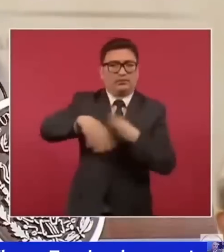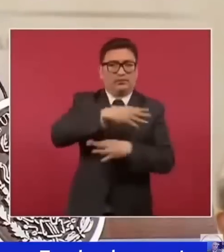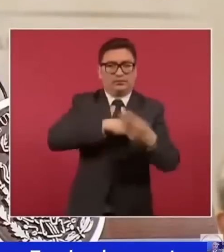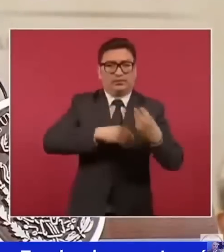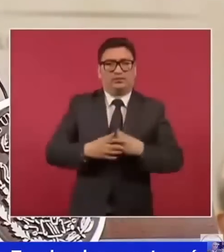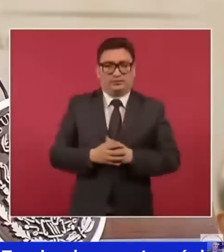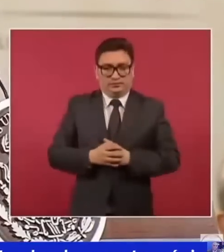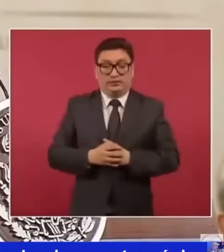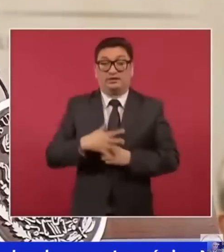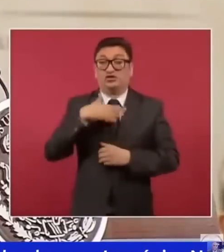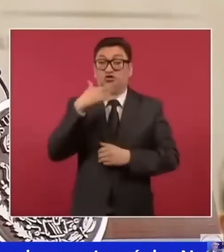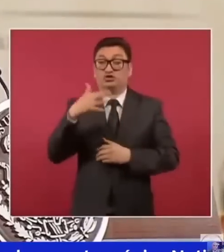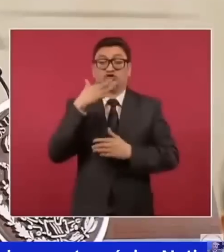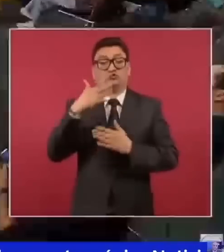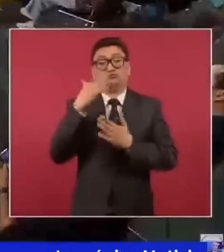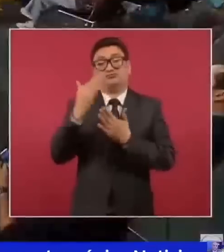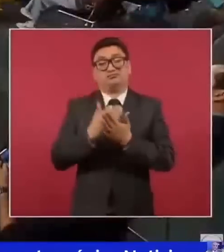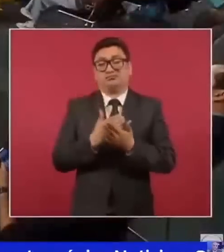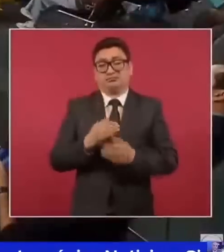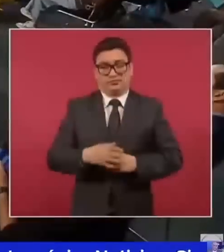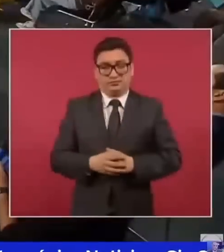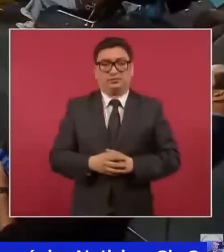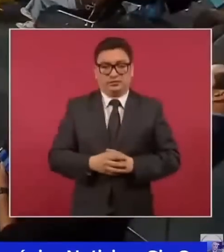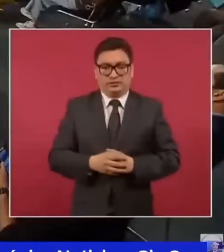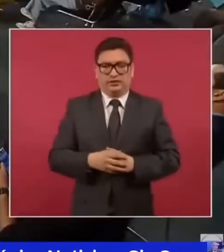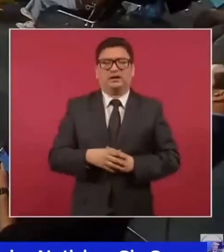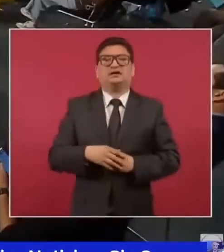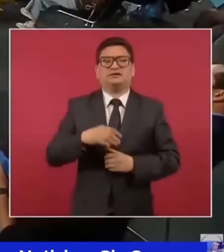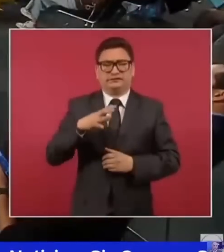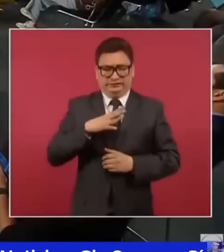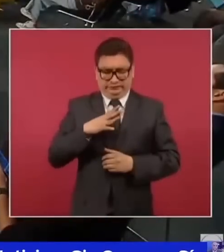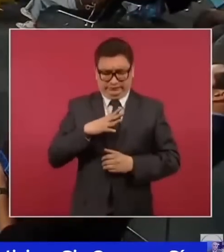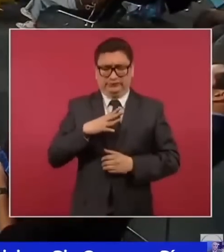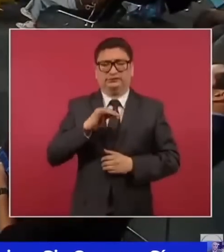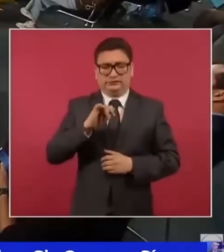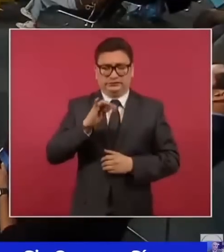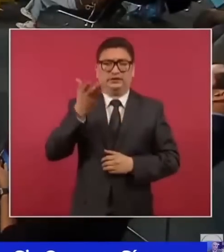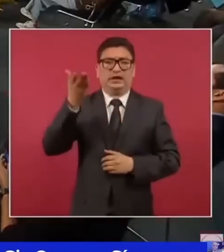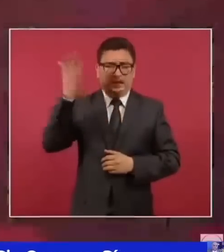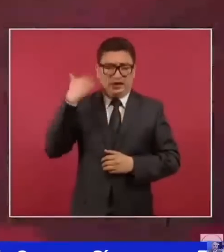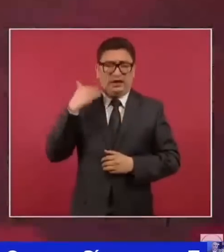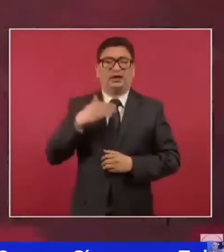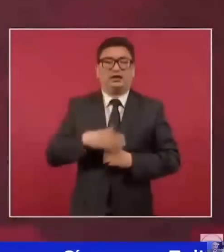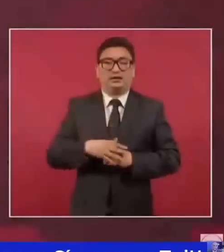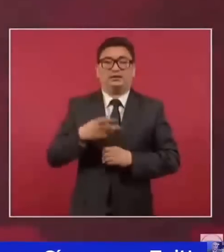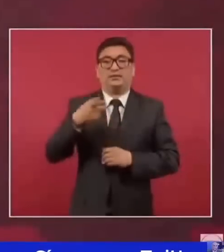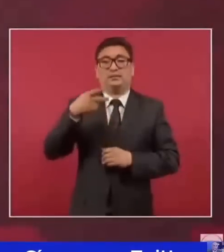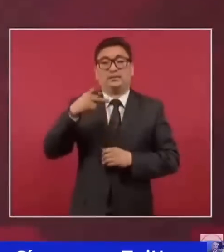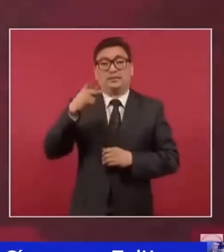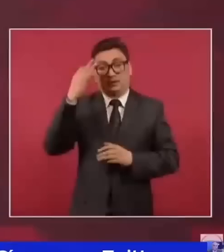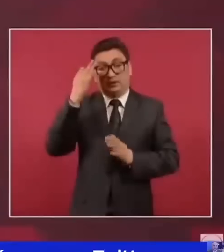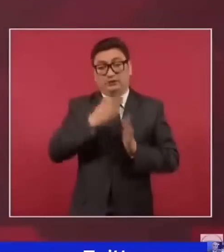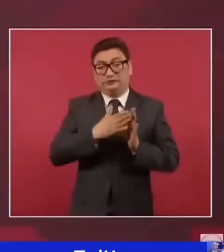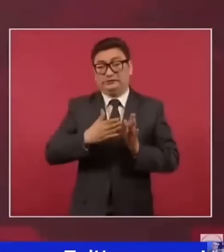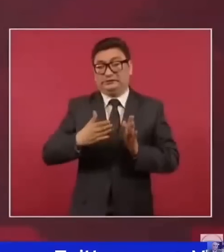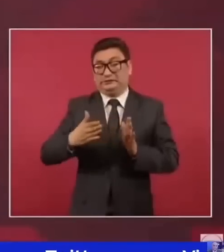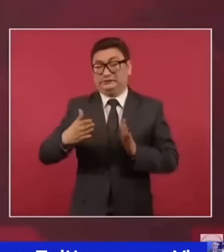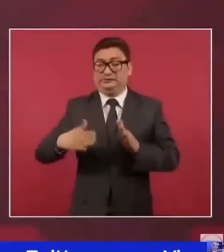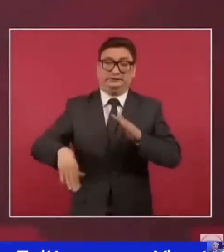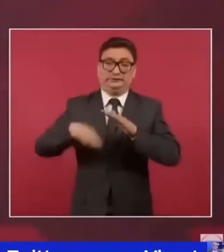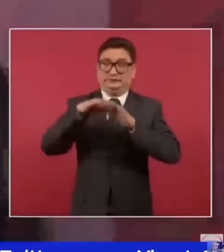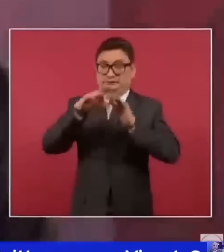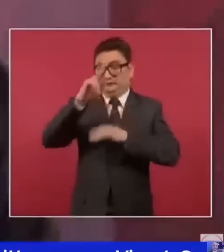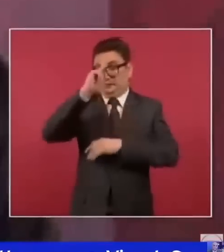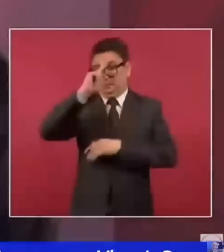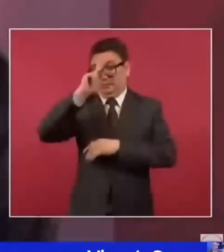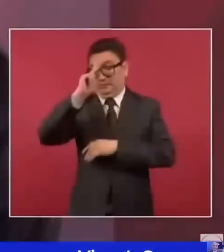menos corrupción. Sí había, pero no hay un periodo con más